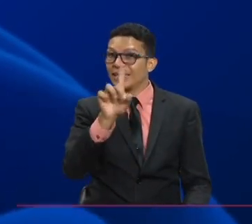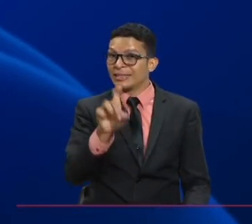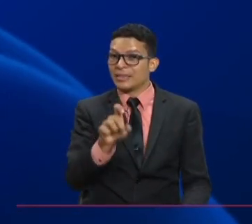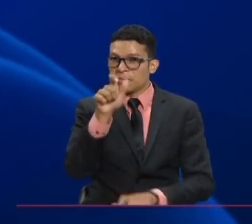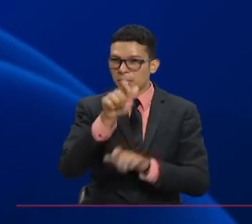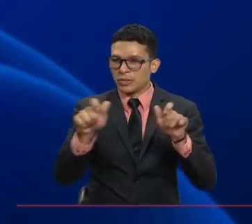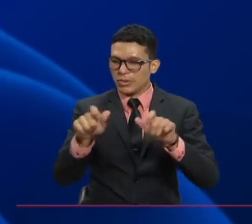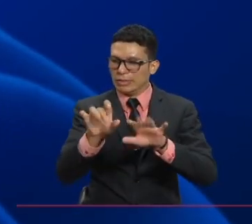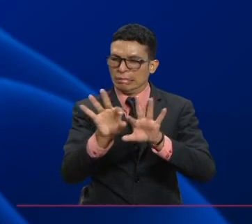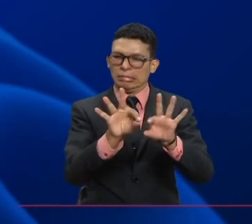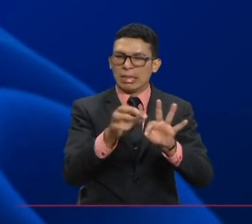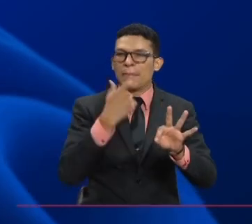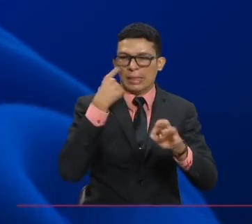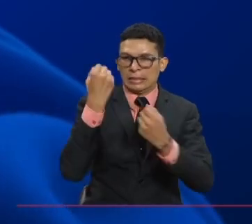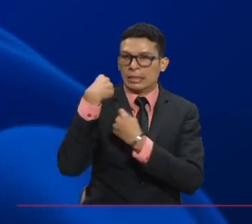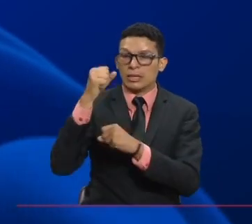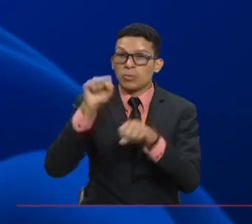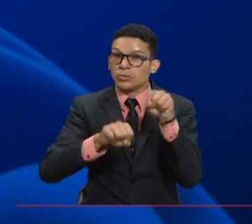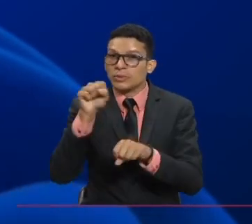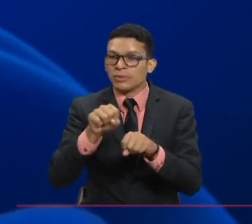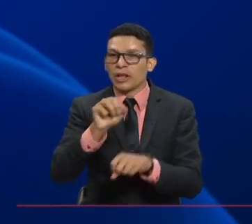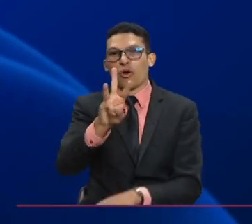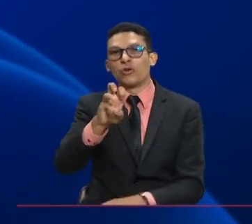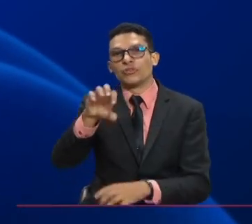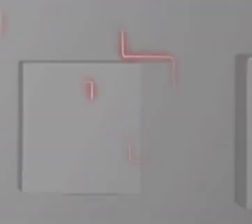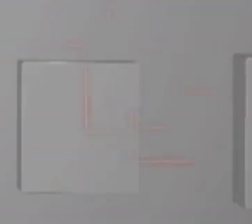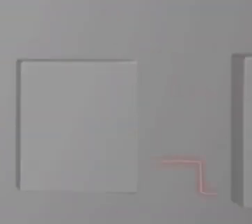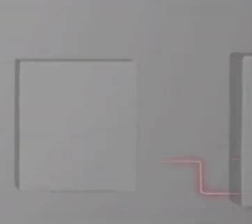en las 12 categorías, 8 son vallecaucanas.